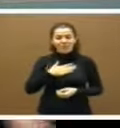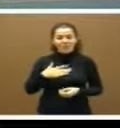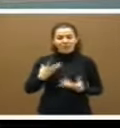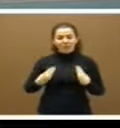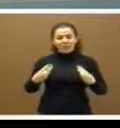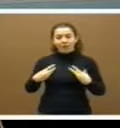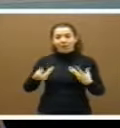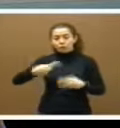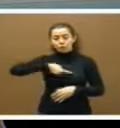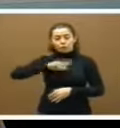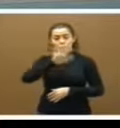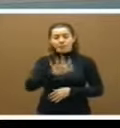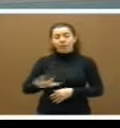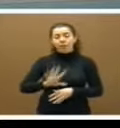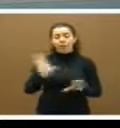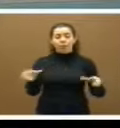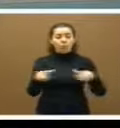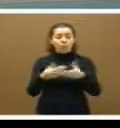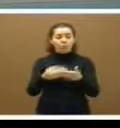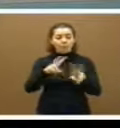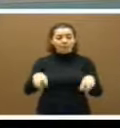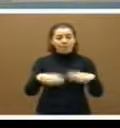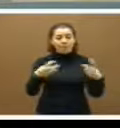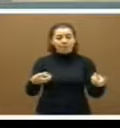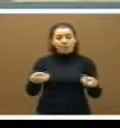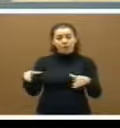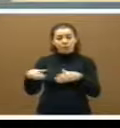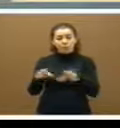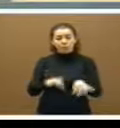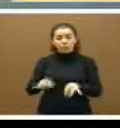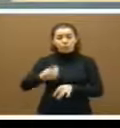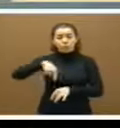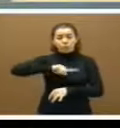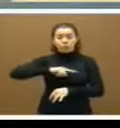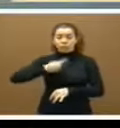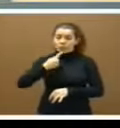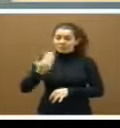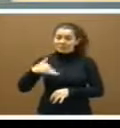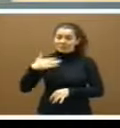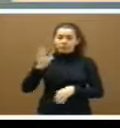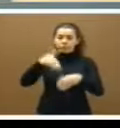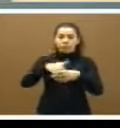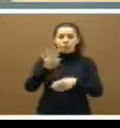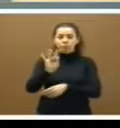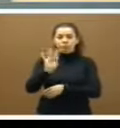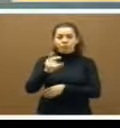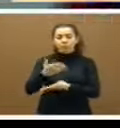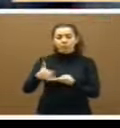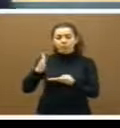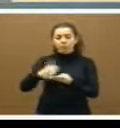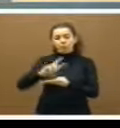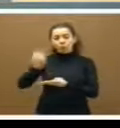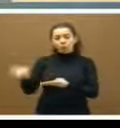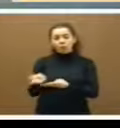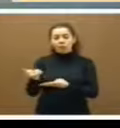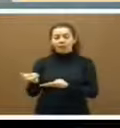la enmienda del Grupo Regionalista nos parece razonable. Adelanto que vamos a votar a favor de ella y, en su momento, le pediremos votación separada del resto de las enmiendas. Nada